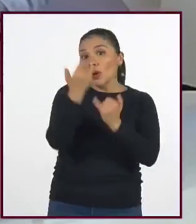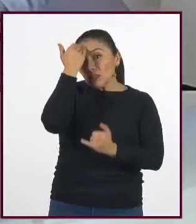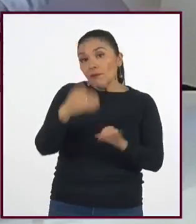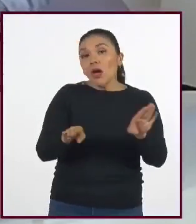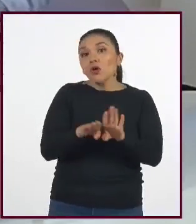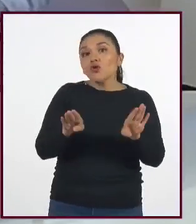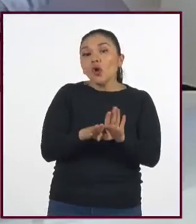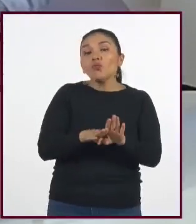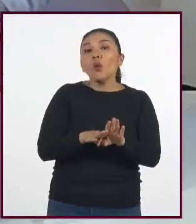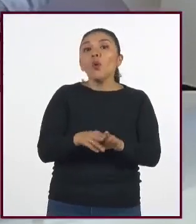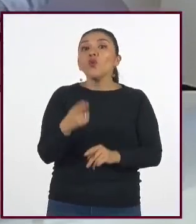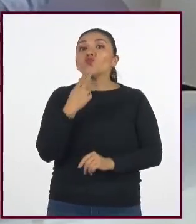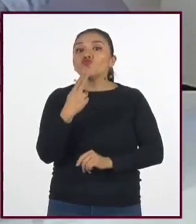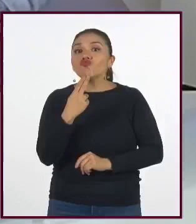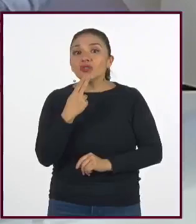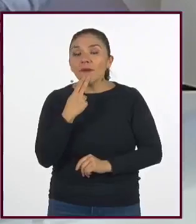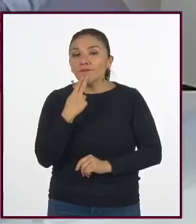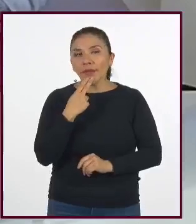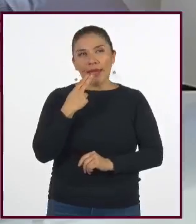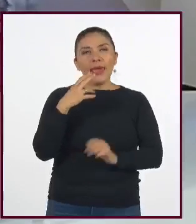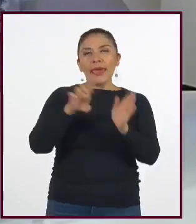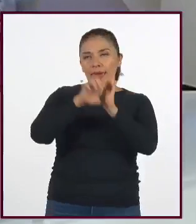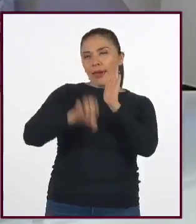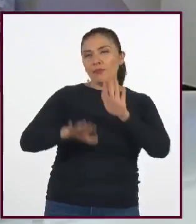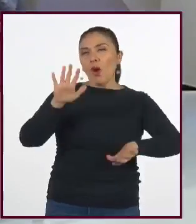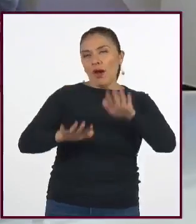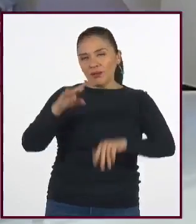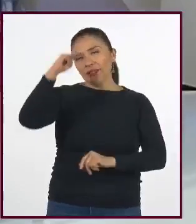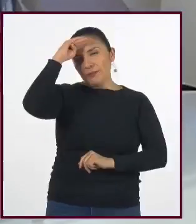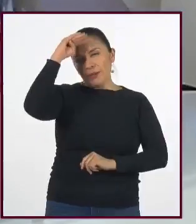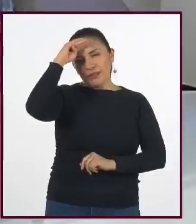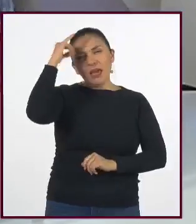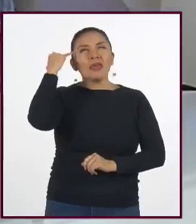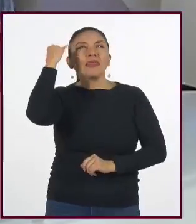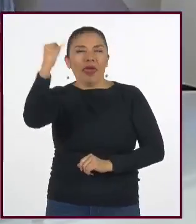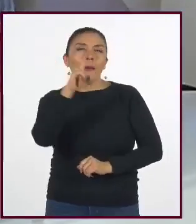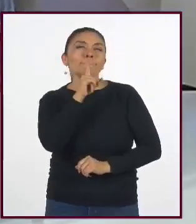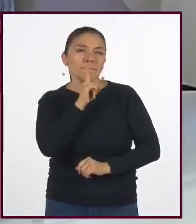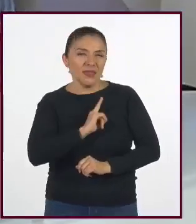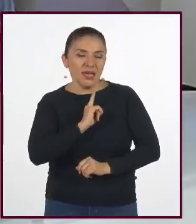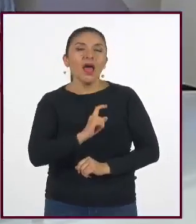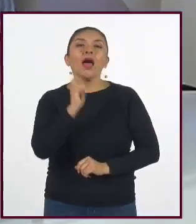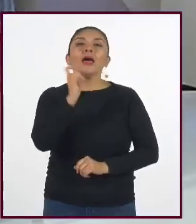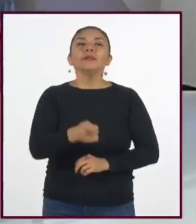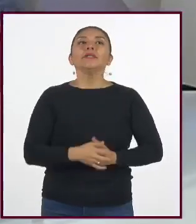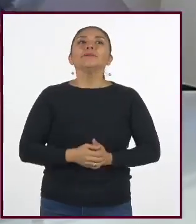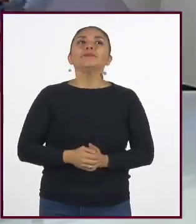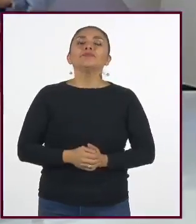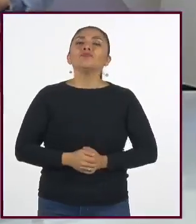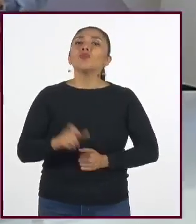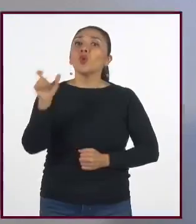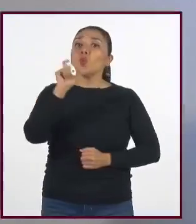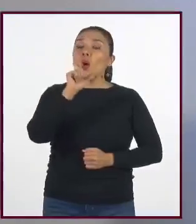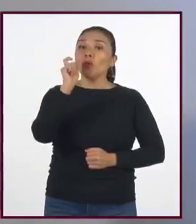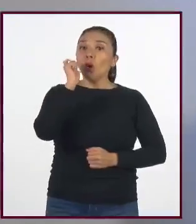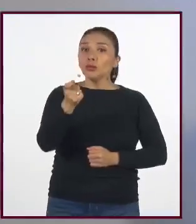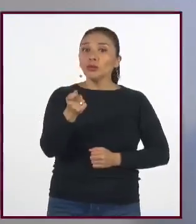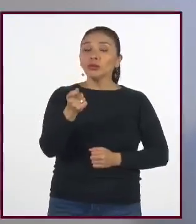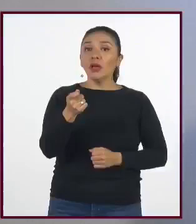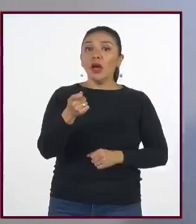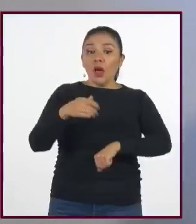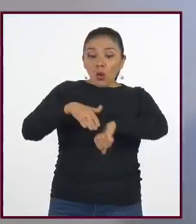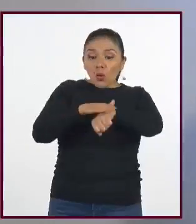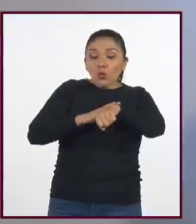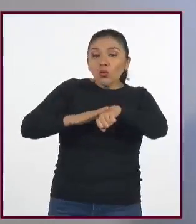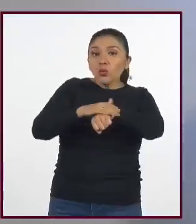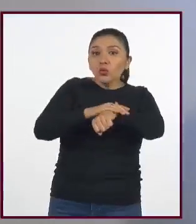administración, por ejemplo, se cree muchas veces hay un mito y creencia de que cuando se untan no tienen un efecto